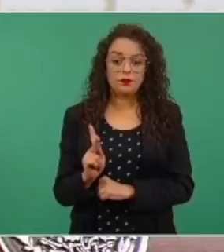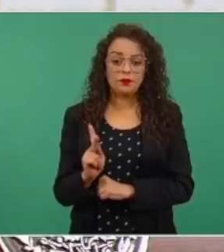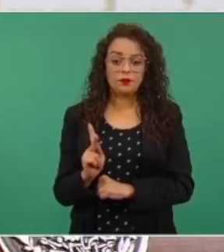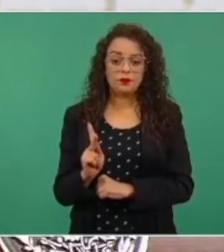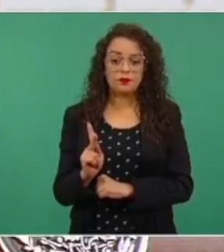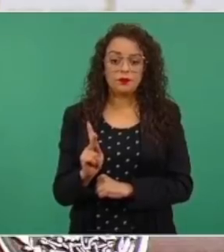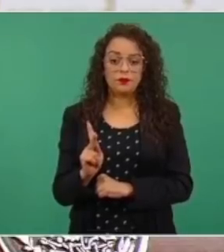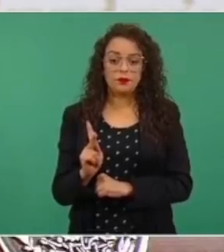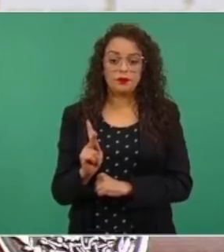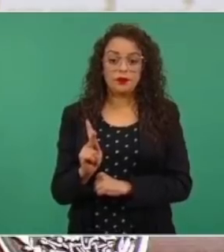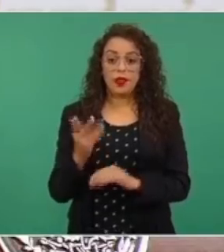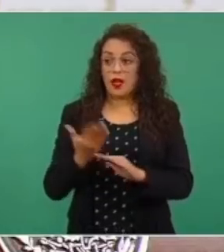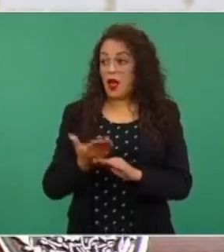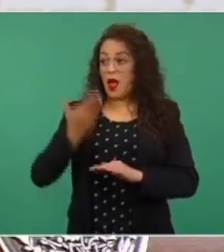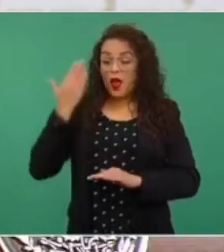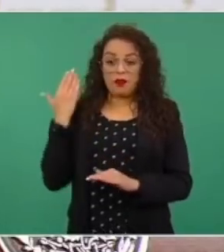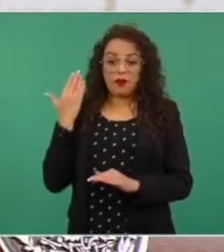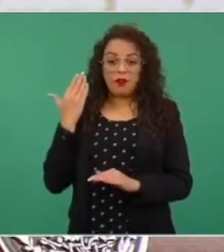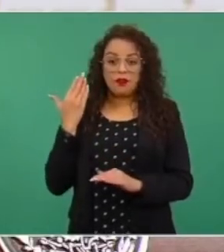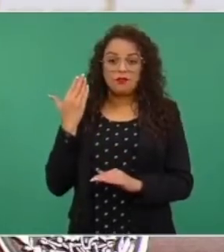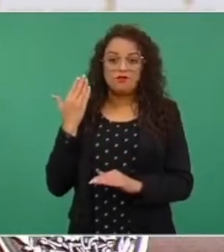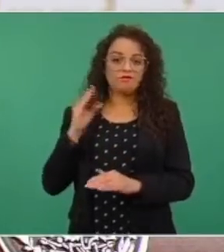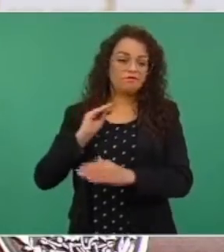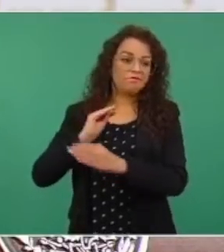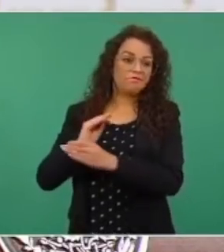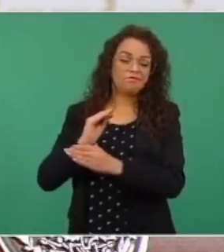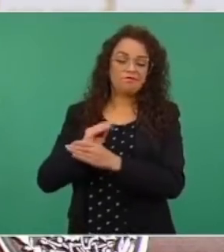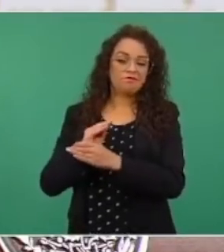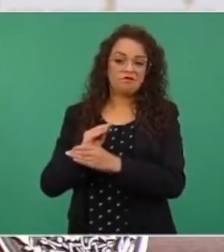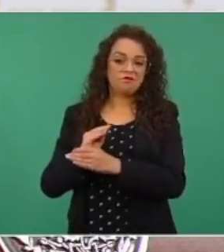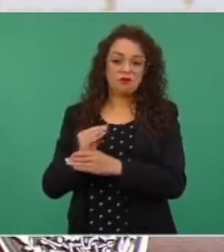no se había invertido tanto